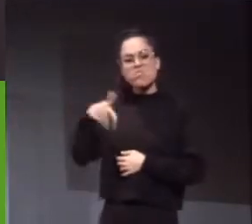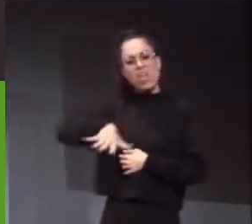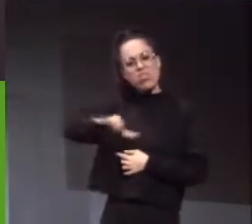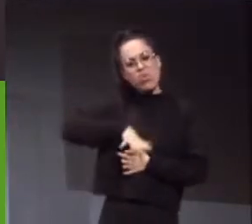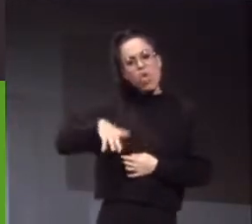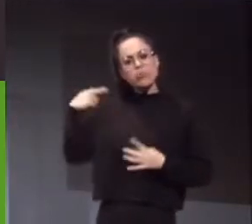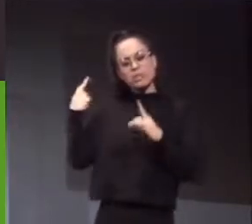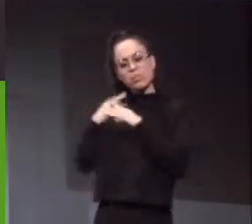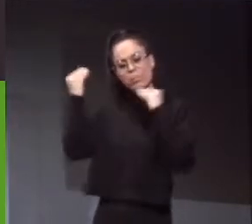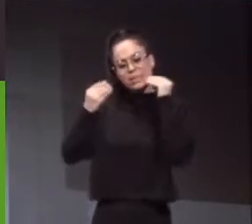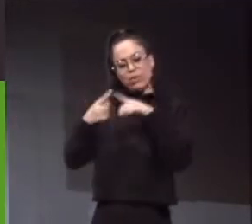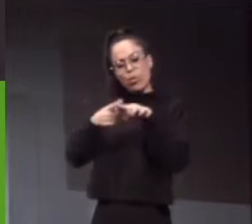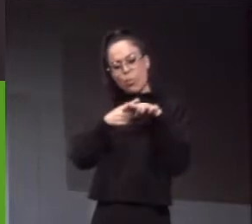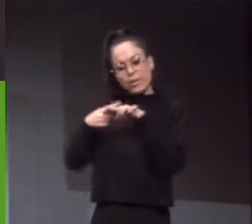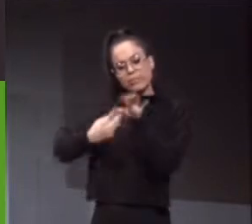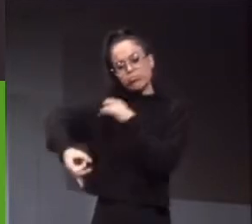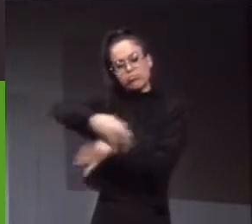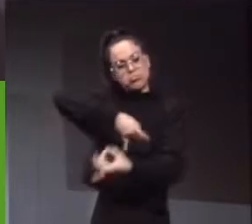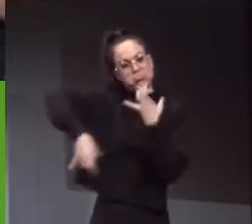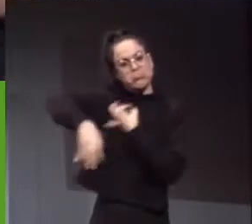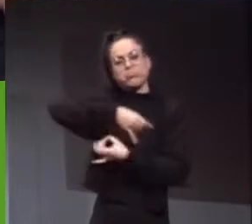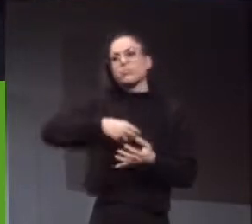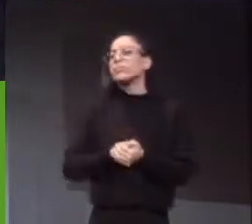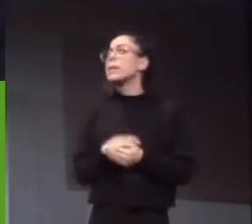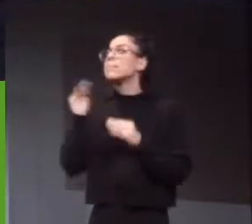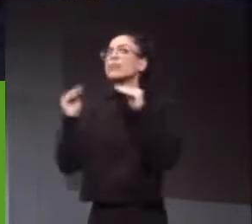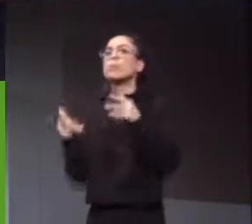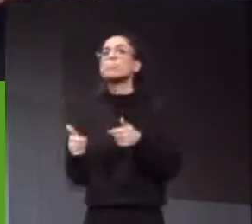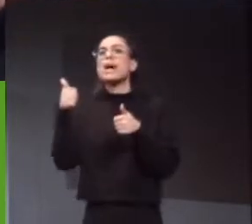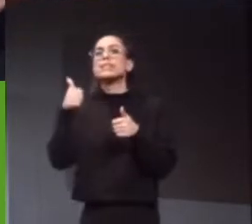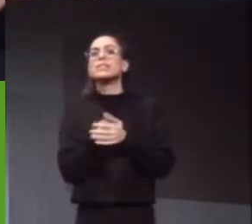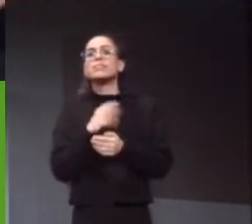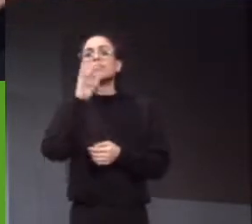intercambiar pensamiento alguna otra pregunta